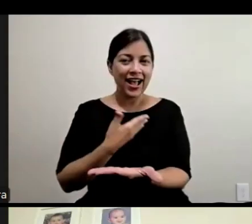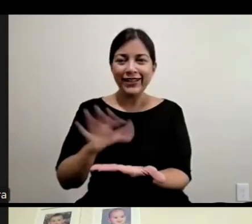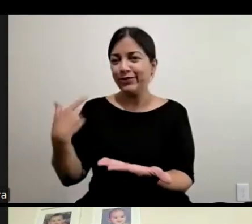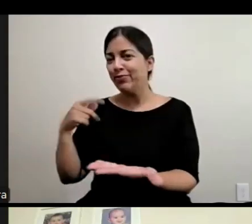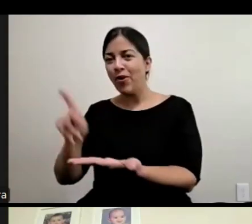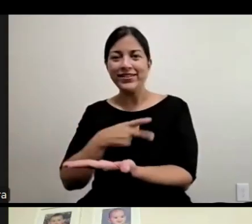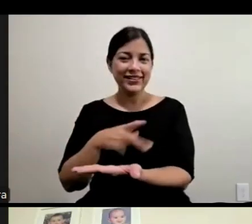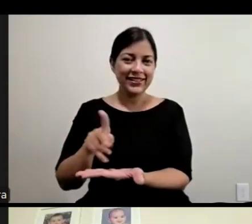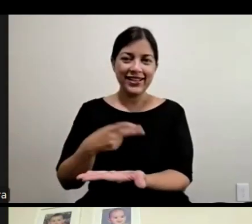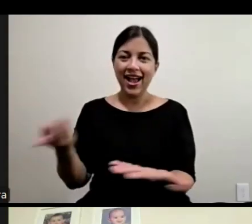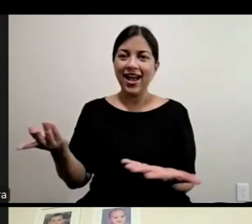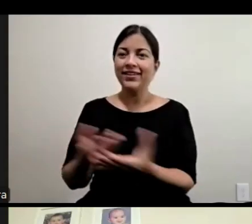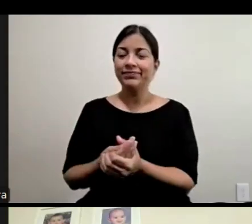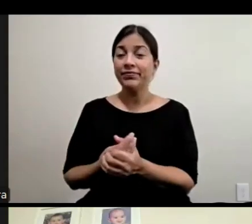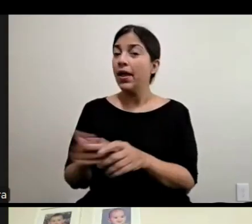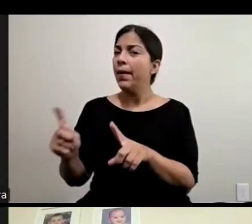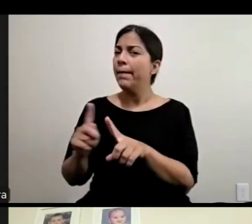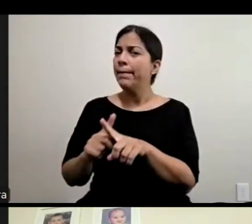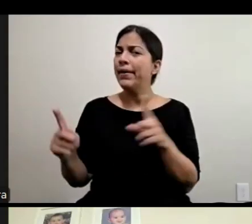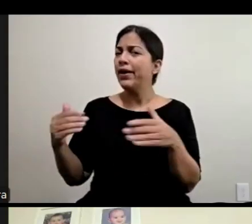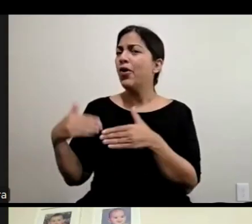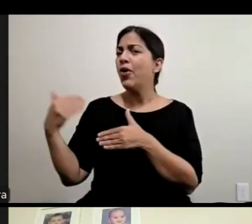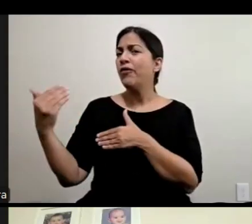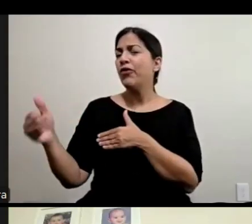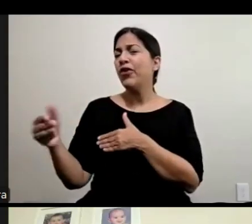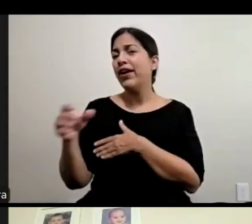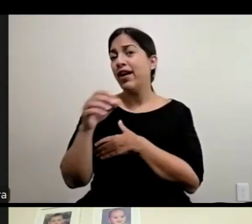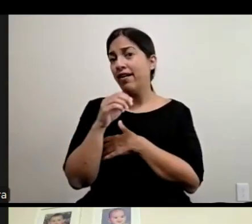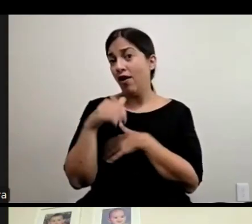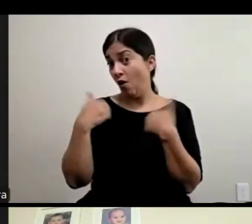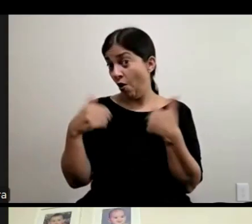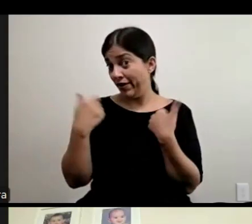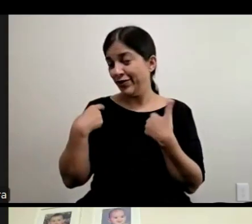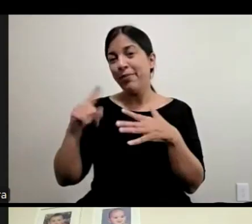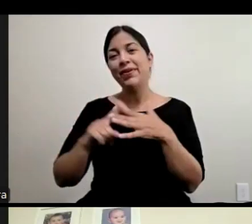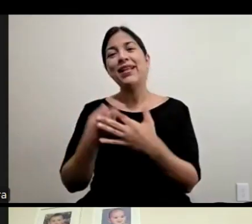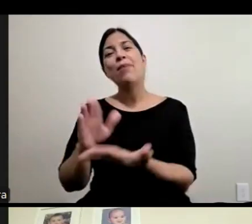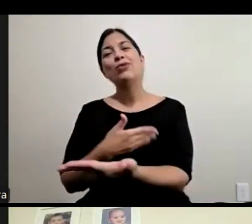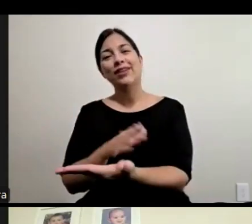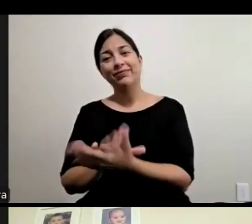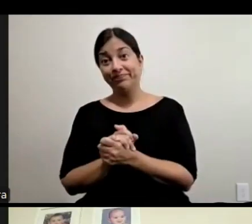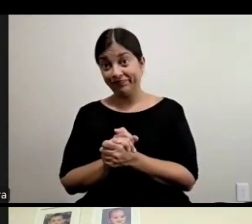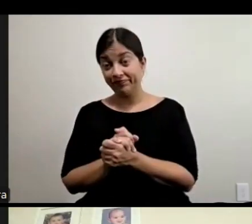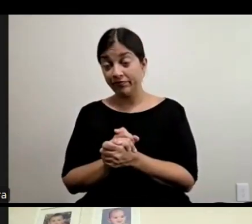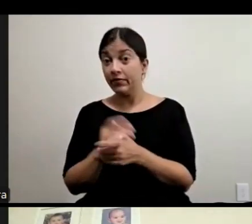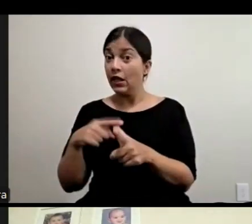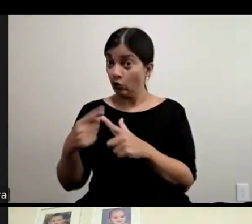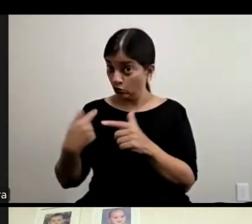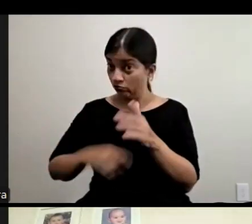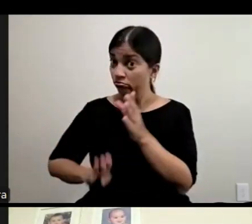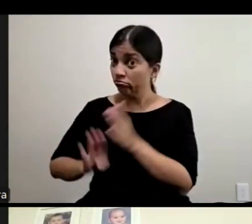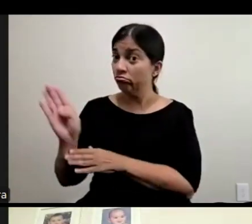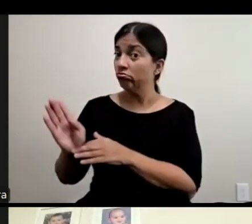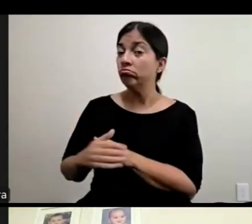poesía. Pero fue luego en la adolescencia que empecé en la música. Ok. Entonces me desarrollé más en el